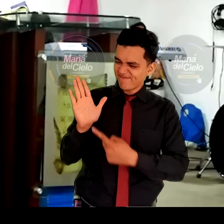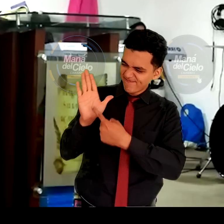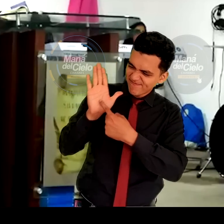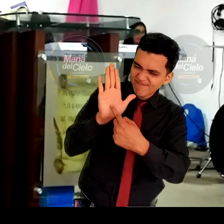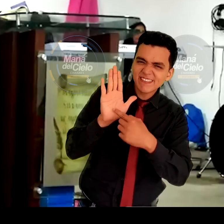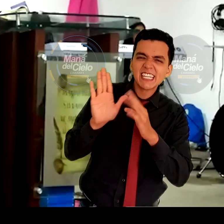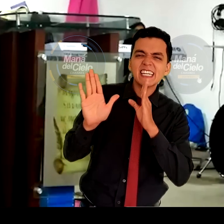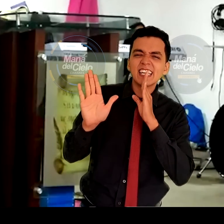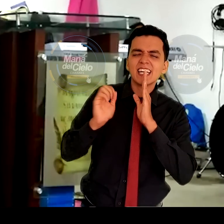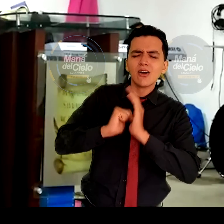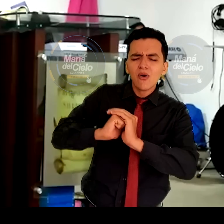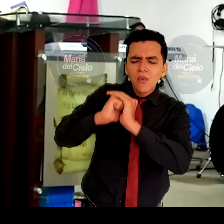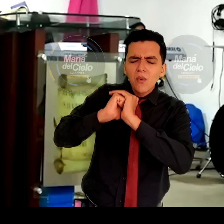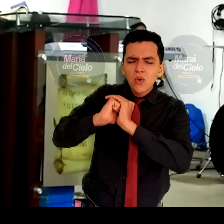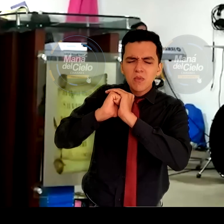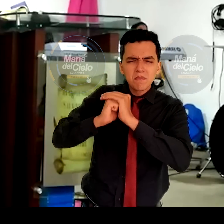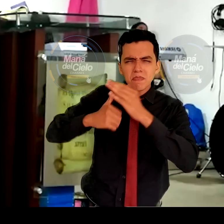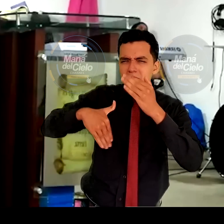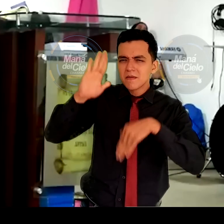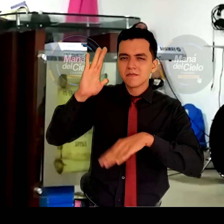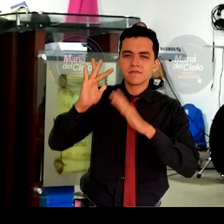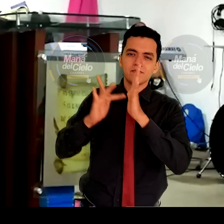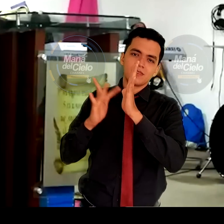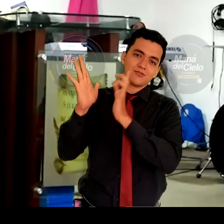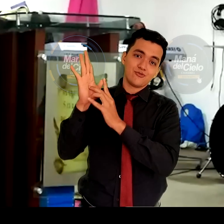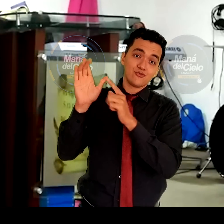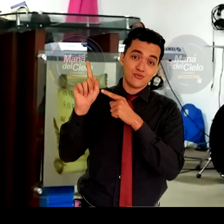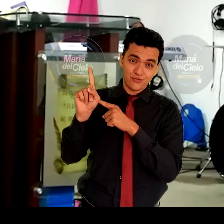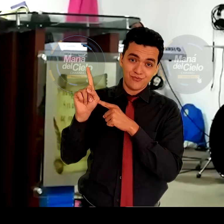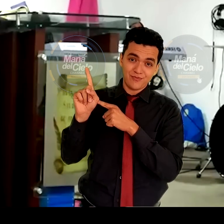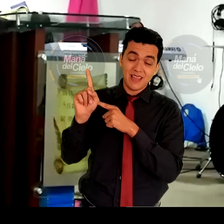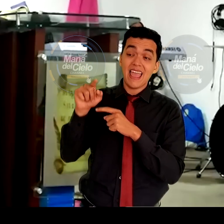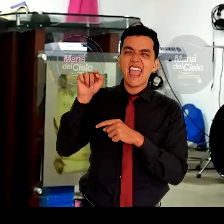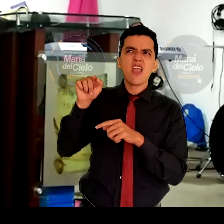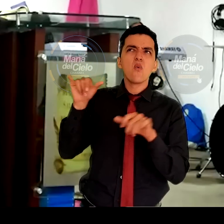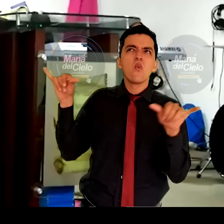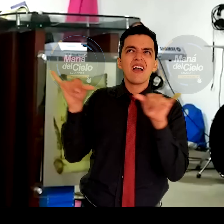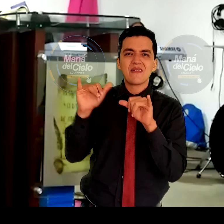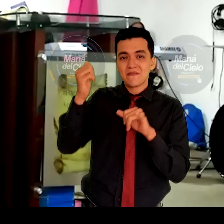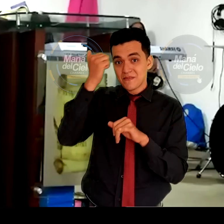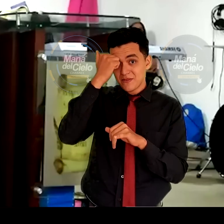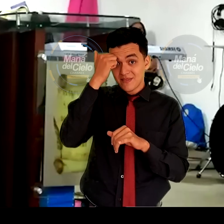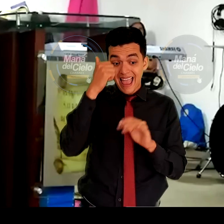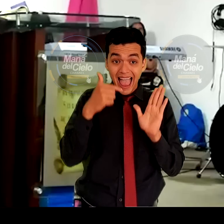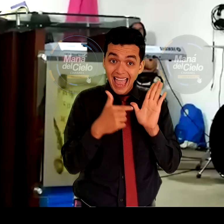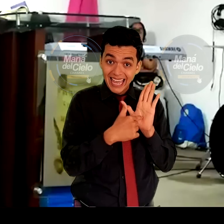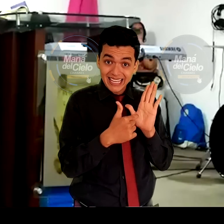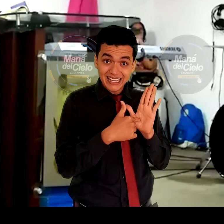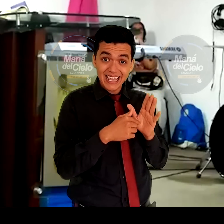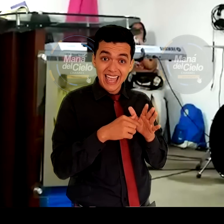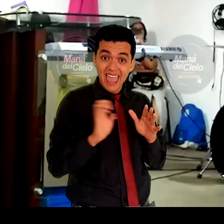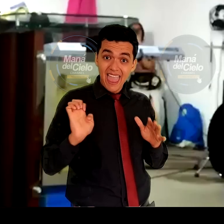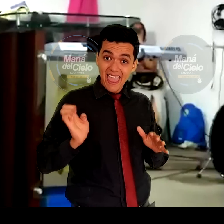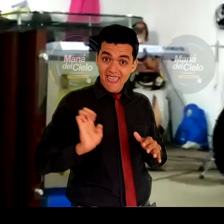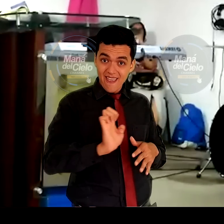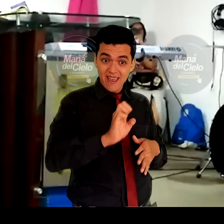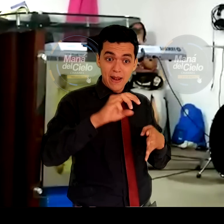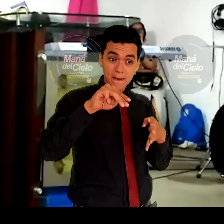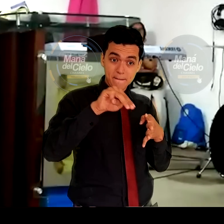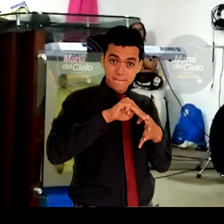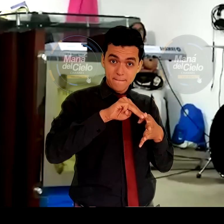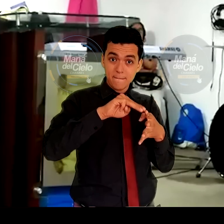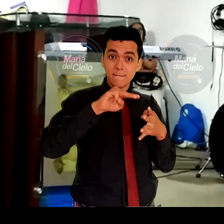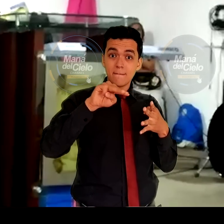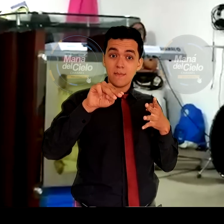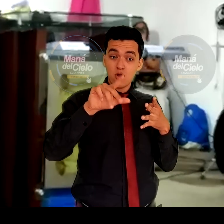revise esos evangelios y usted encontrará, sobre todo Marcos y Lucas, que hablan de la vida de oración de Jesús muy tremendamente. Y jamás